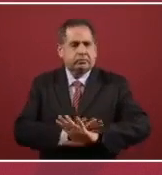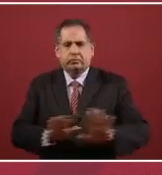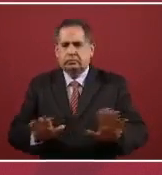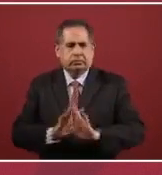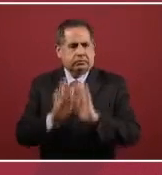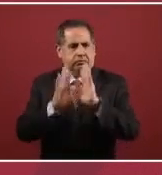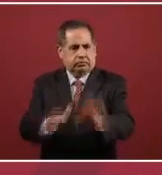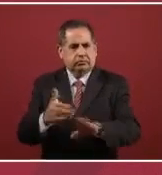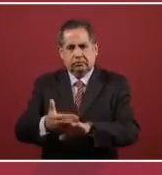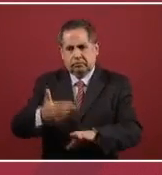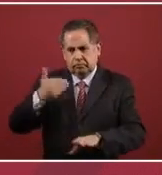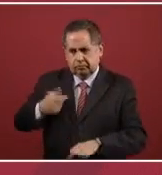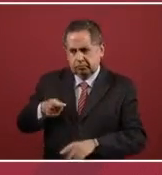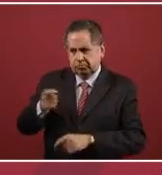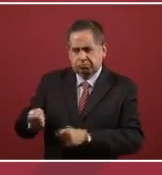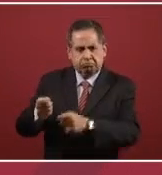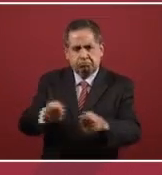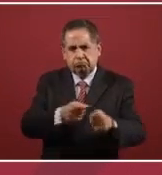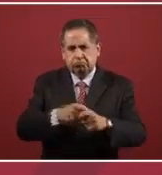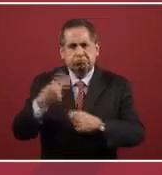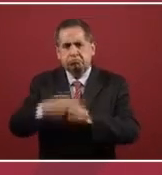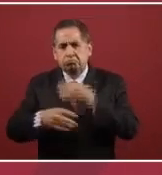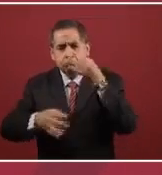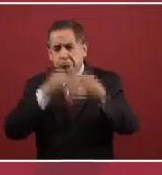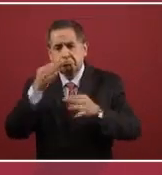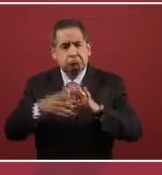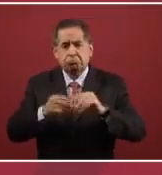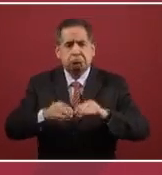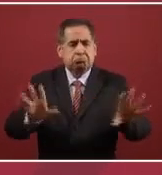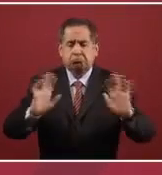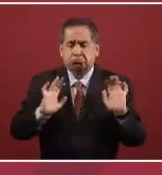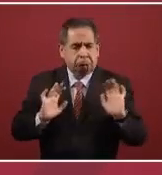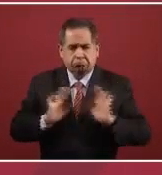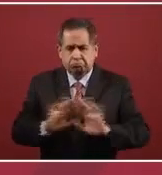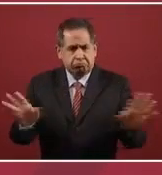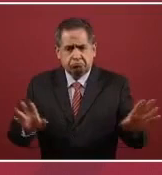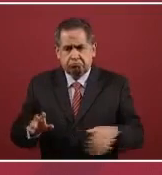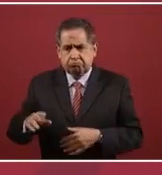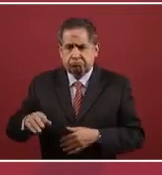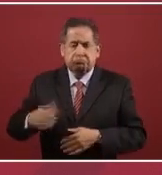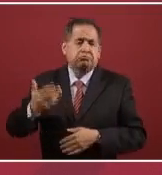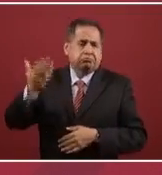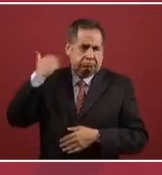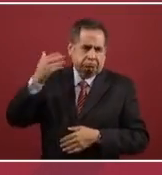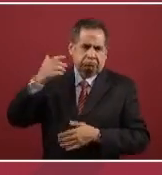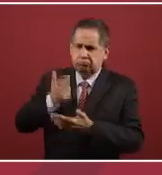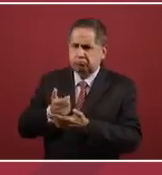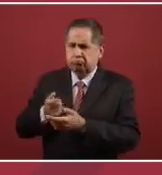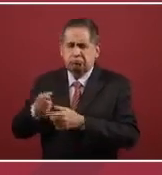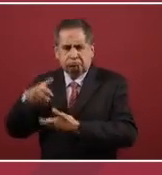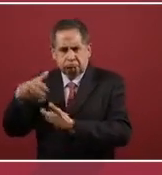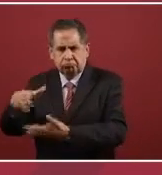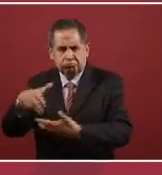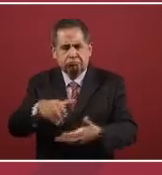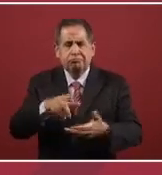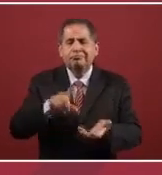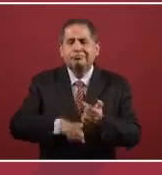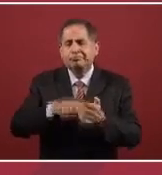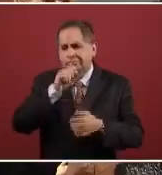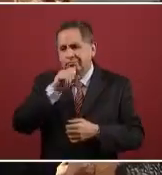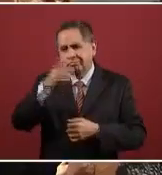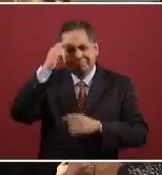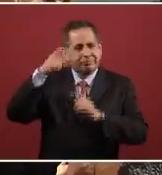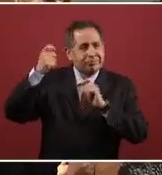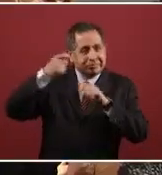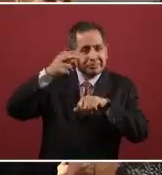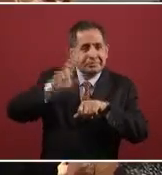precisamente una transmisión pública de los costos que antes se tenían cuando se contrataban a